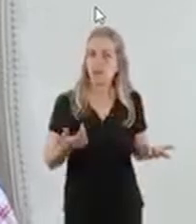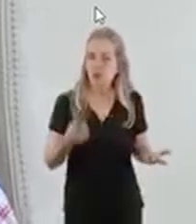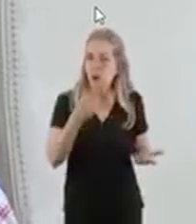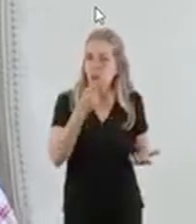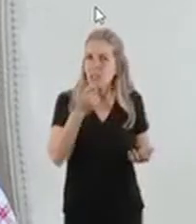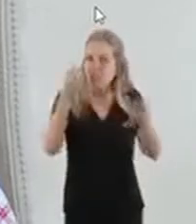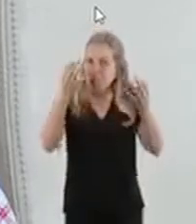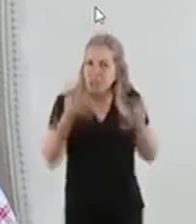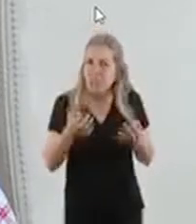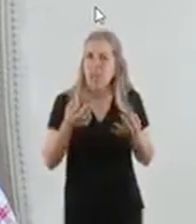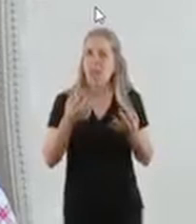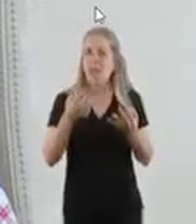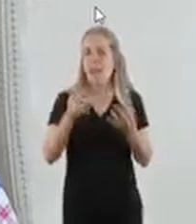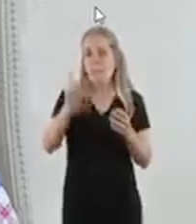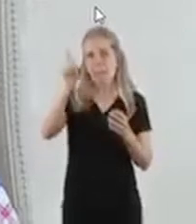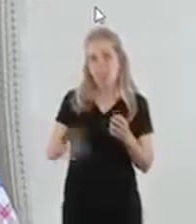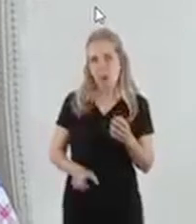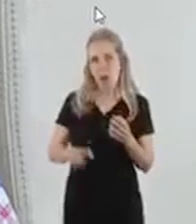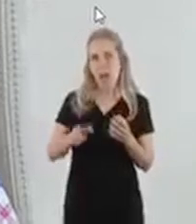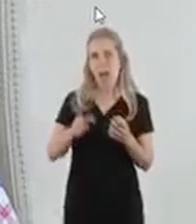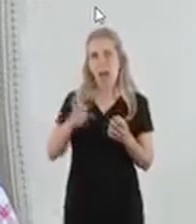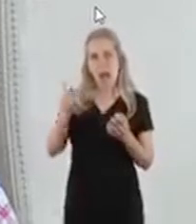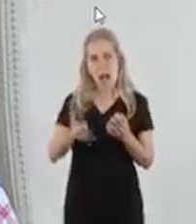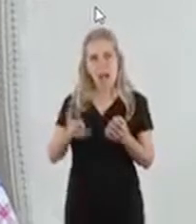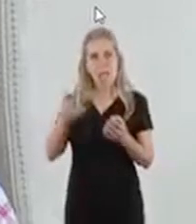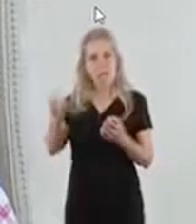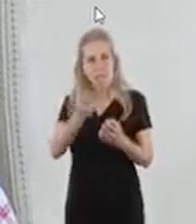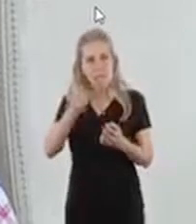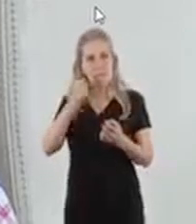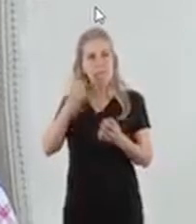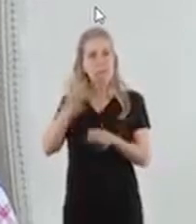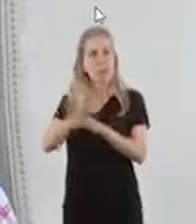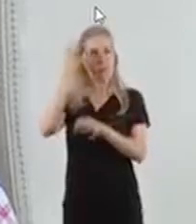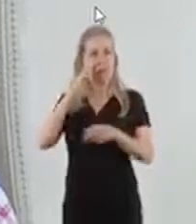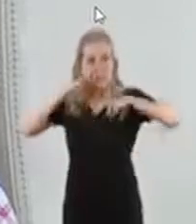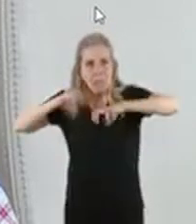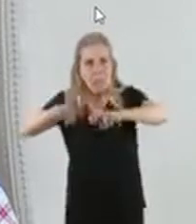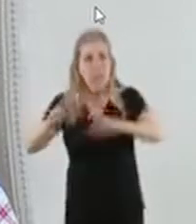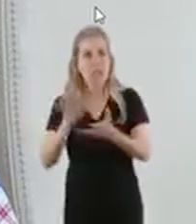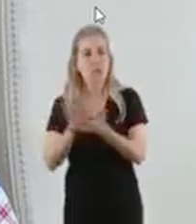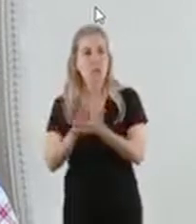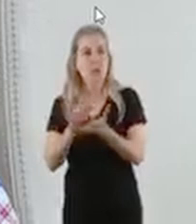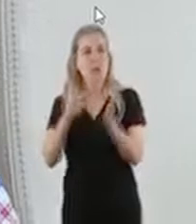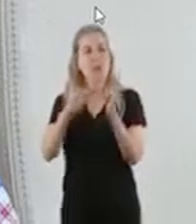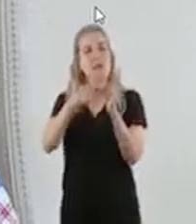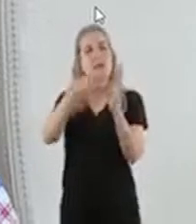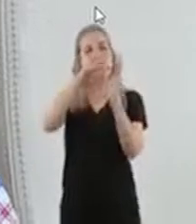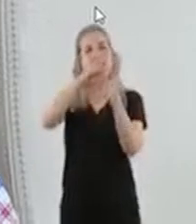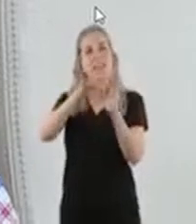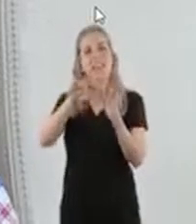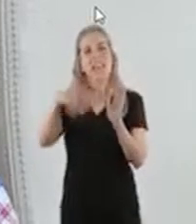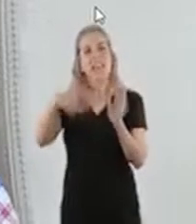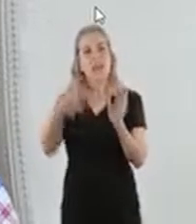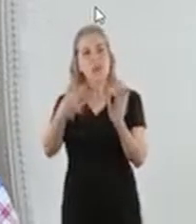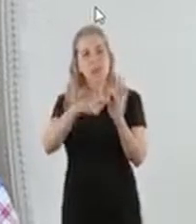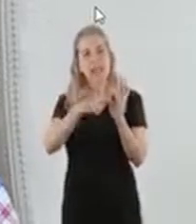si hubo conocimiento a la hora de modificar esta cuestión en el dnu Y si cabe